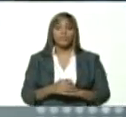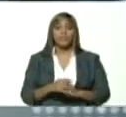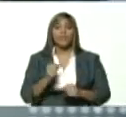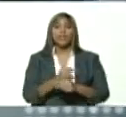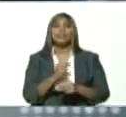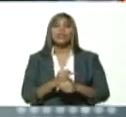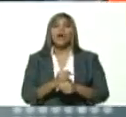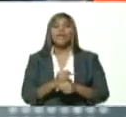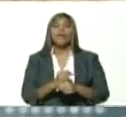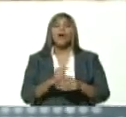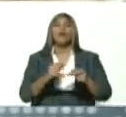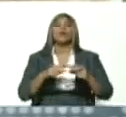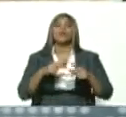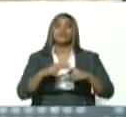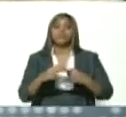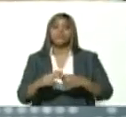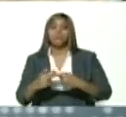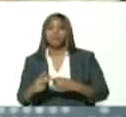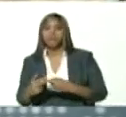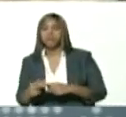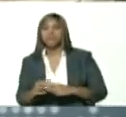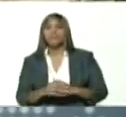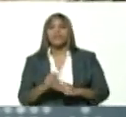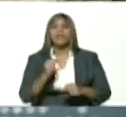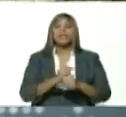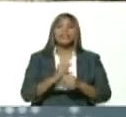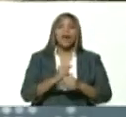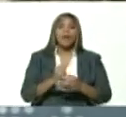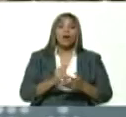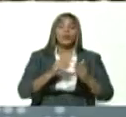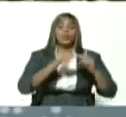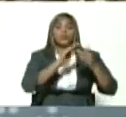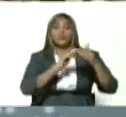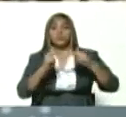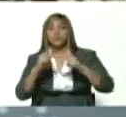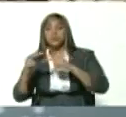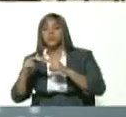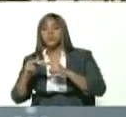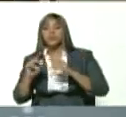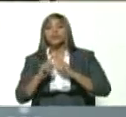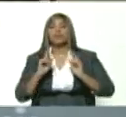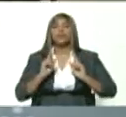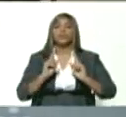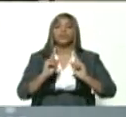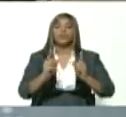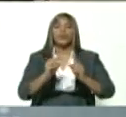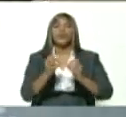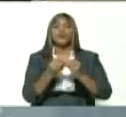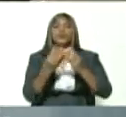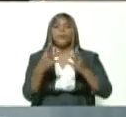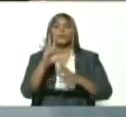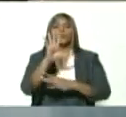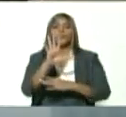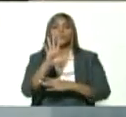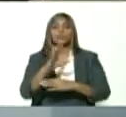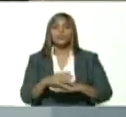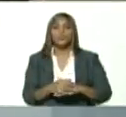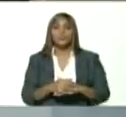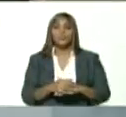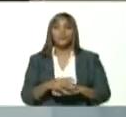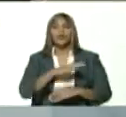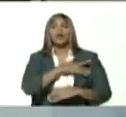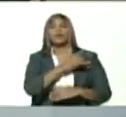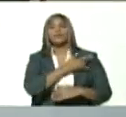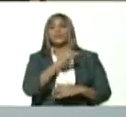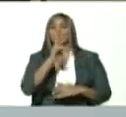trabajos pues de restauración, los trabajos de intervención acá en el pasillo número 5 de la Universidad Central de Venezuela. Como